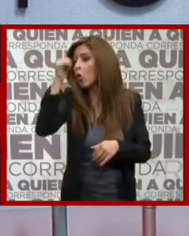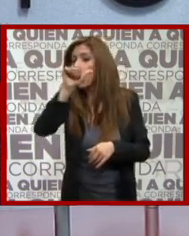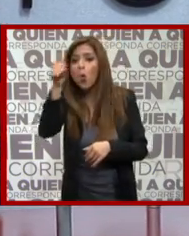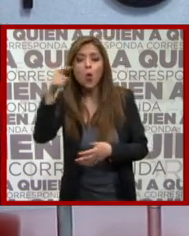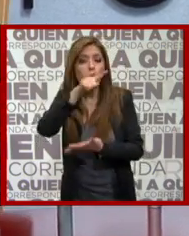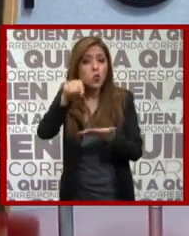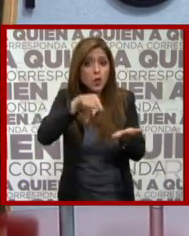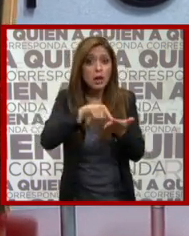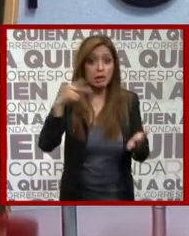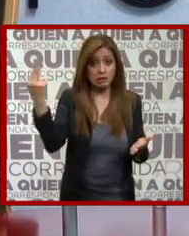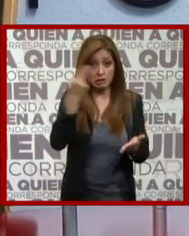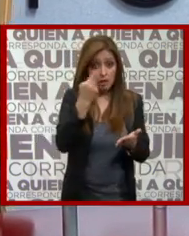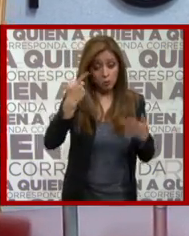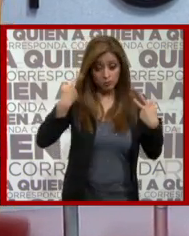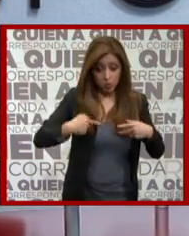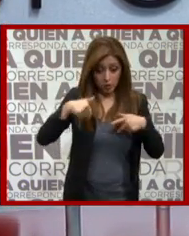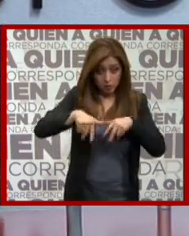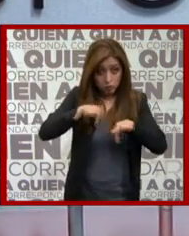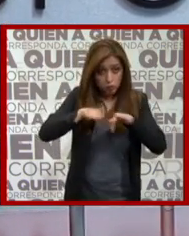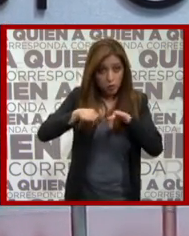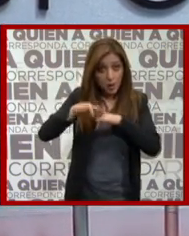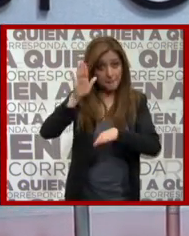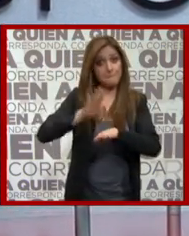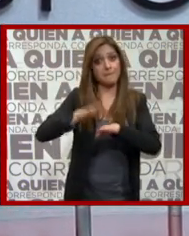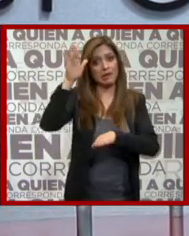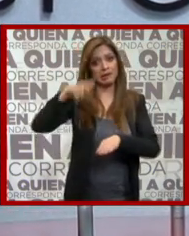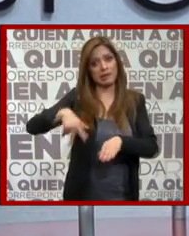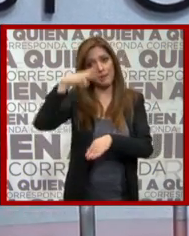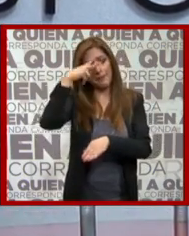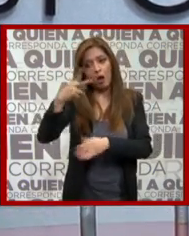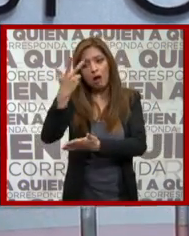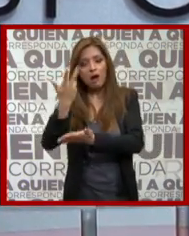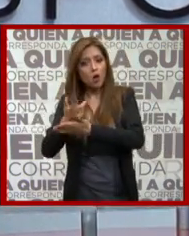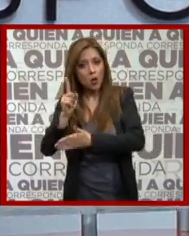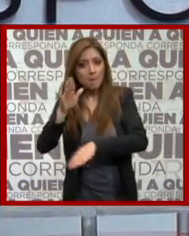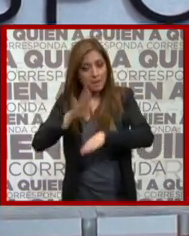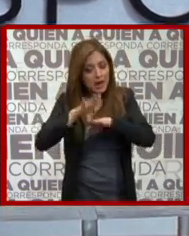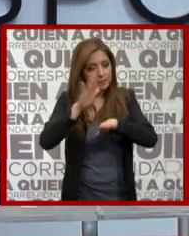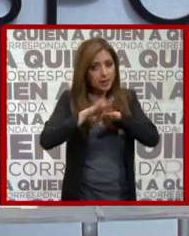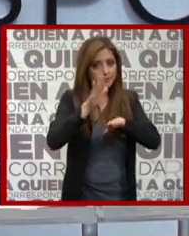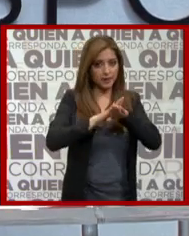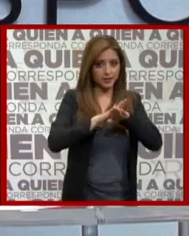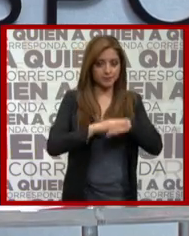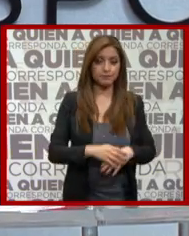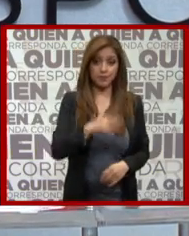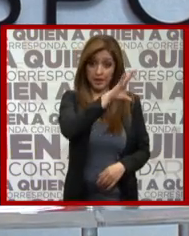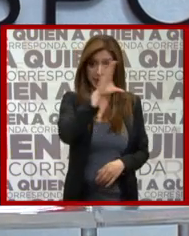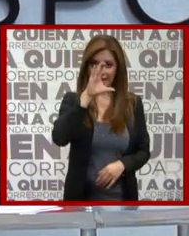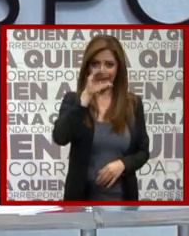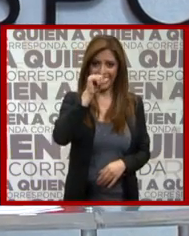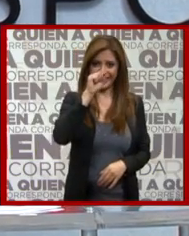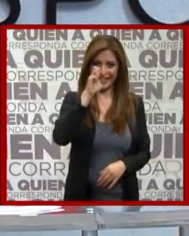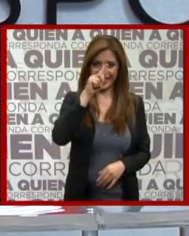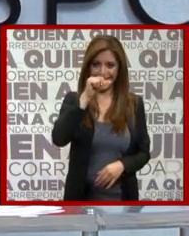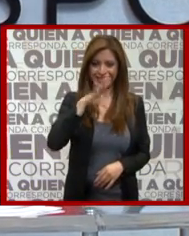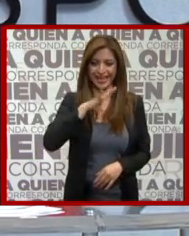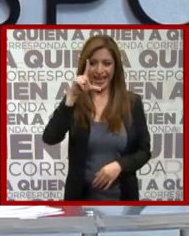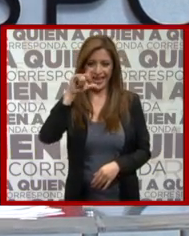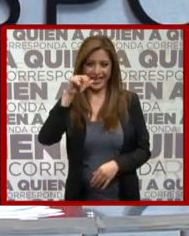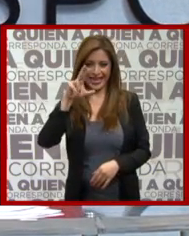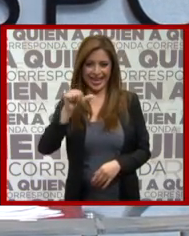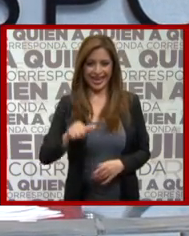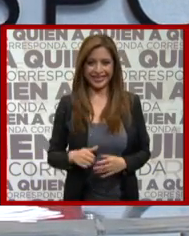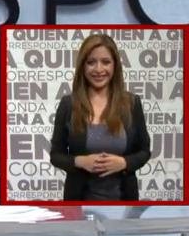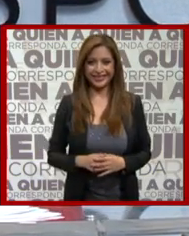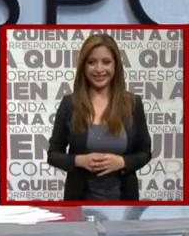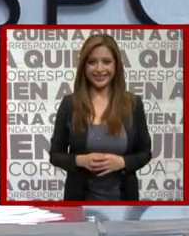Necesitamos gente muy productiva en México. Mucha más gente productiva en México. Mucha, mucha, mucha más. Bueno, las casetas de atención. Allá está Lina López